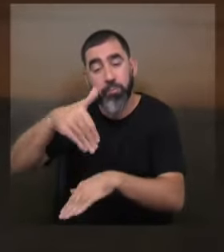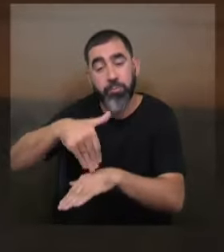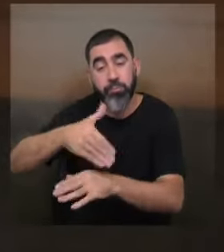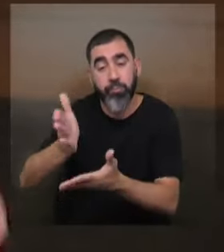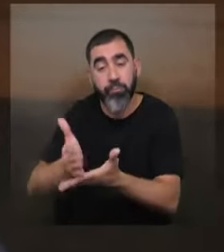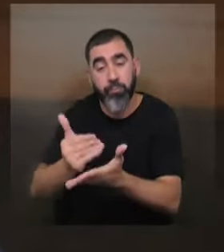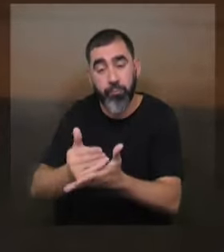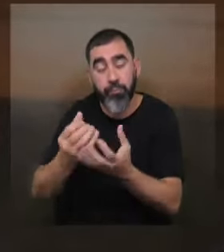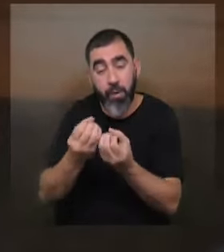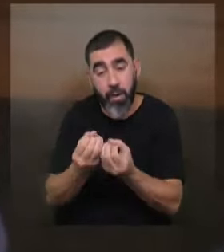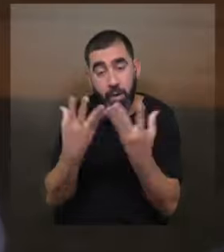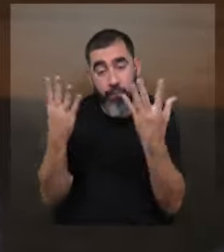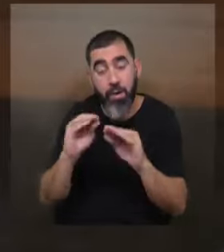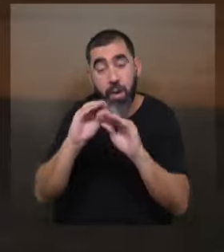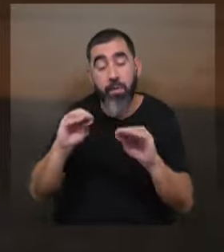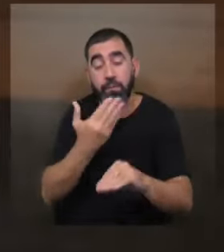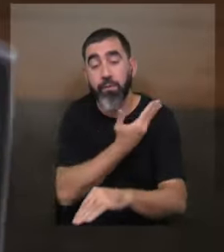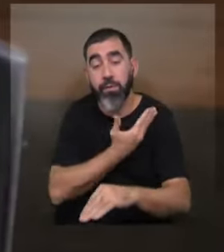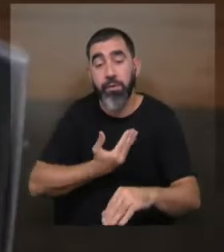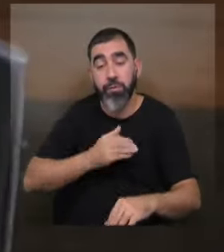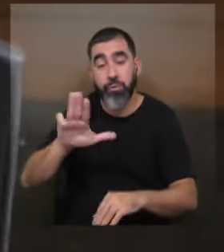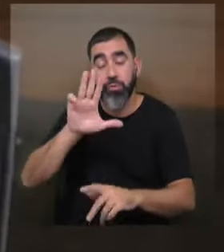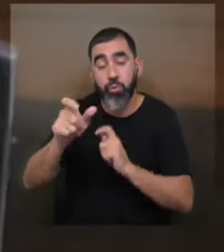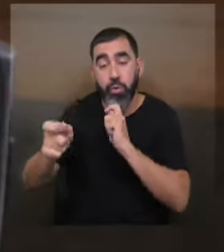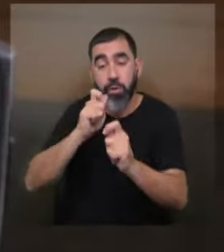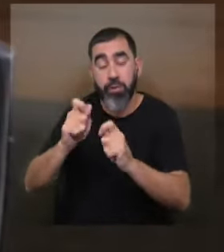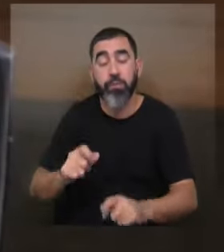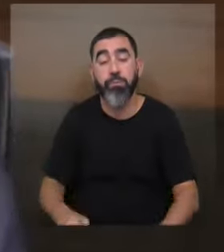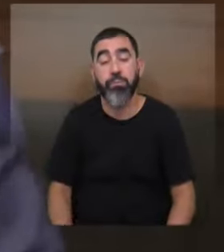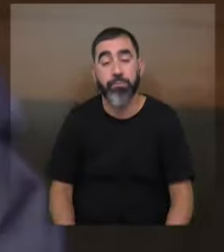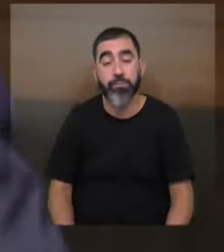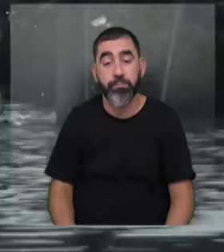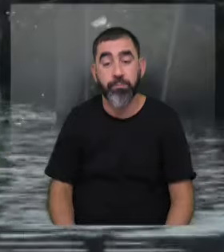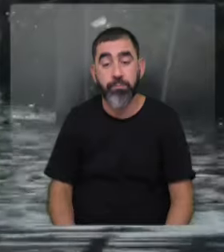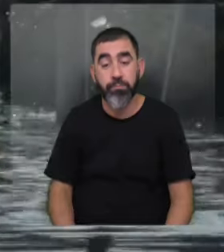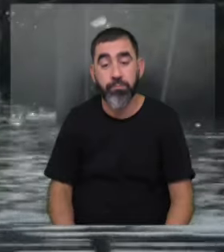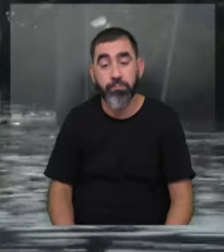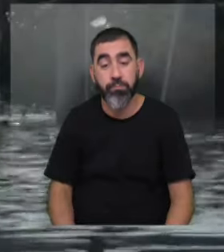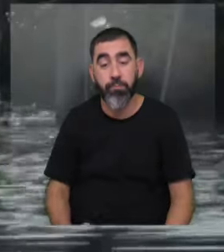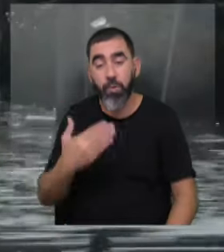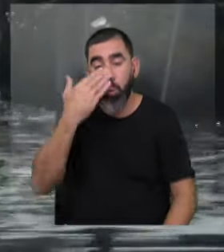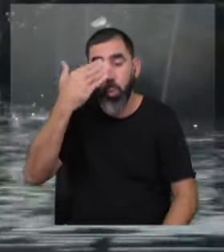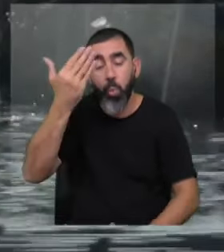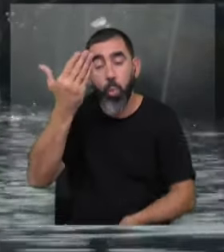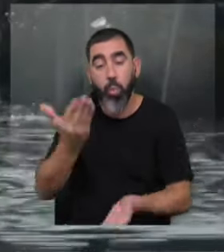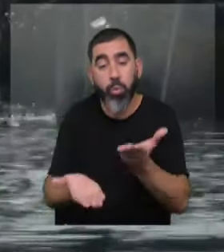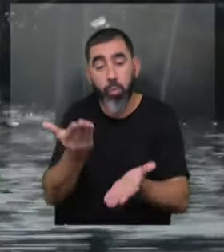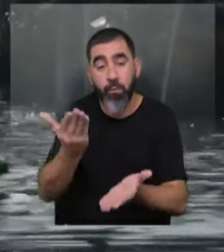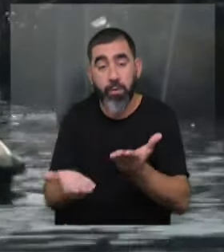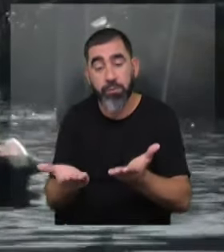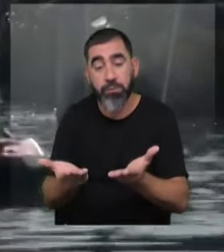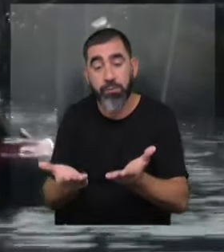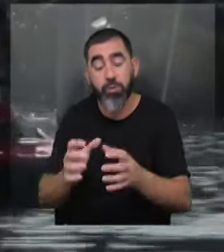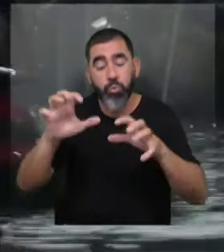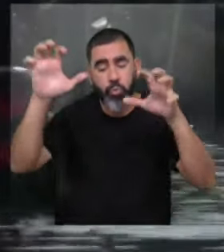y eso es muy grave, advirtió el mandatario en una entrevista en la red pública EBC. Según el último balance de la Defensa Civil,